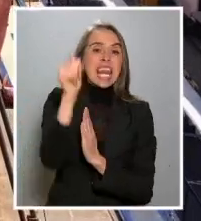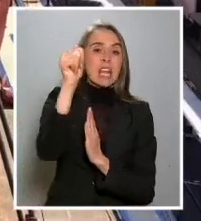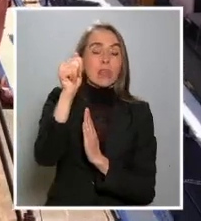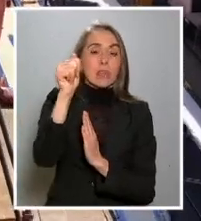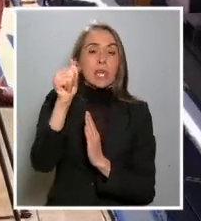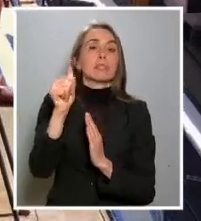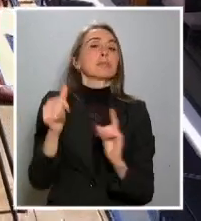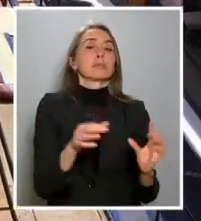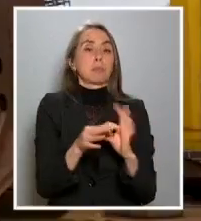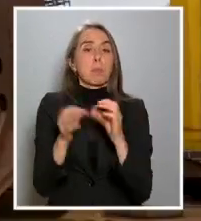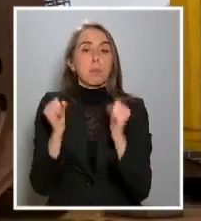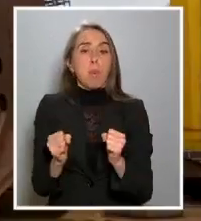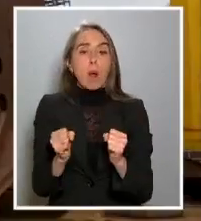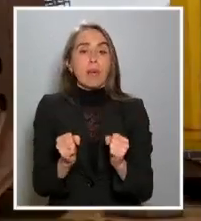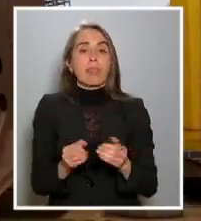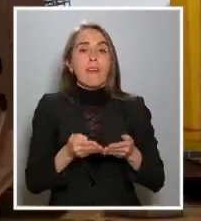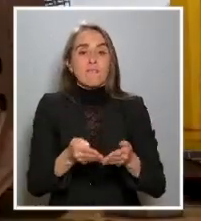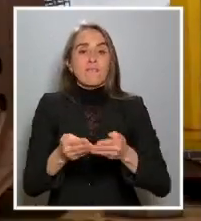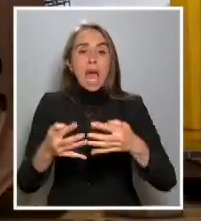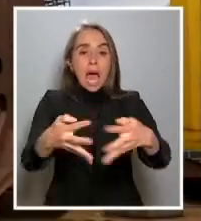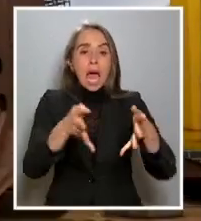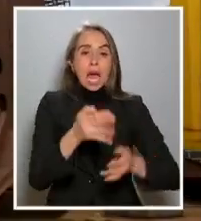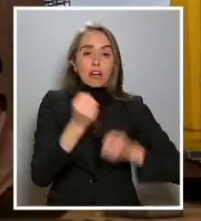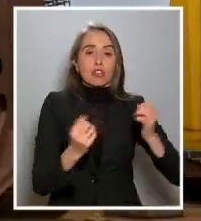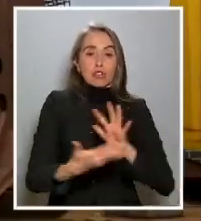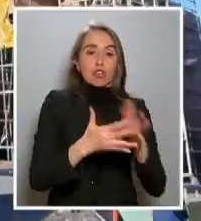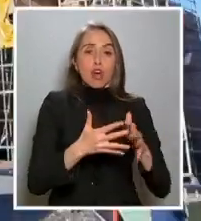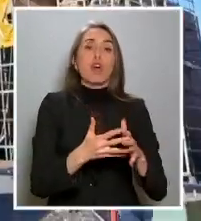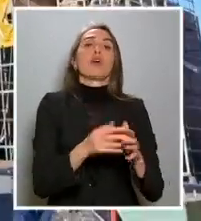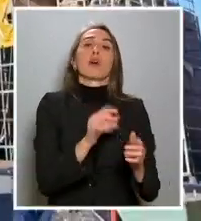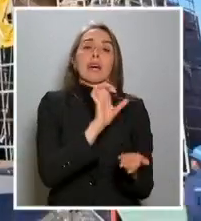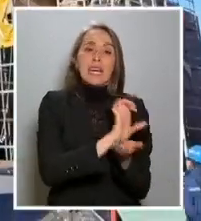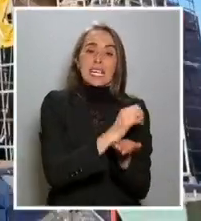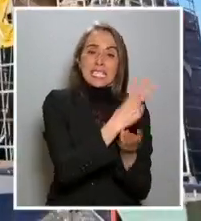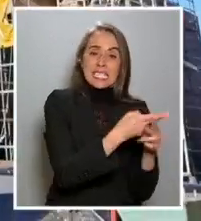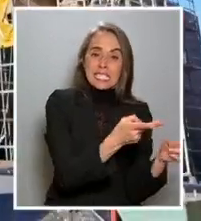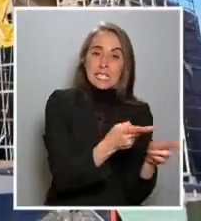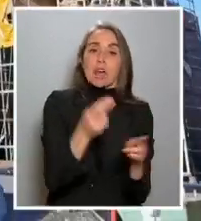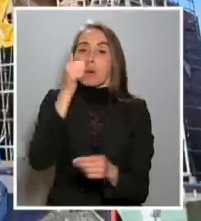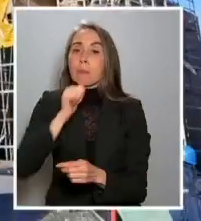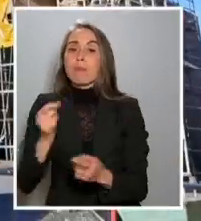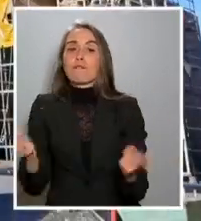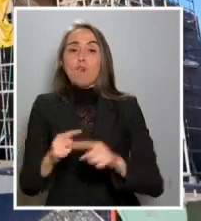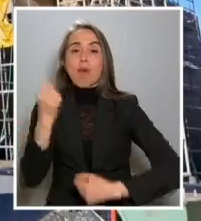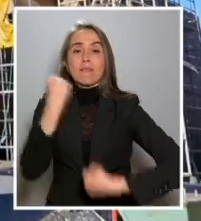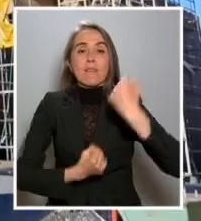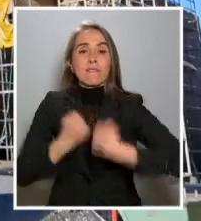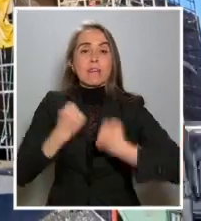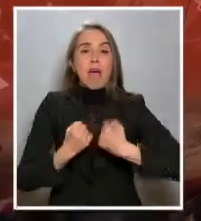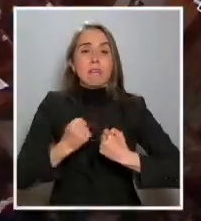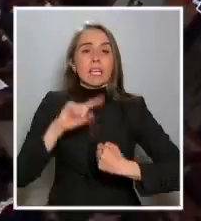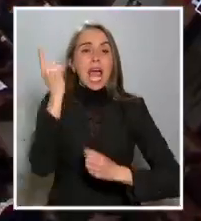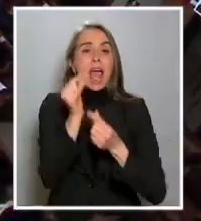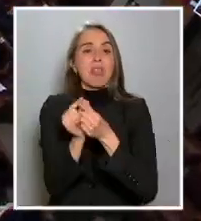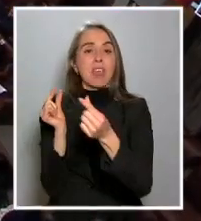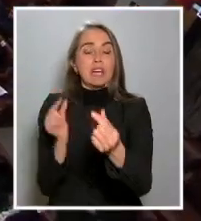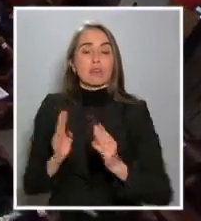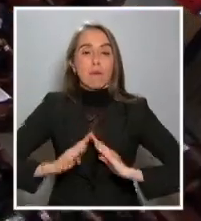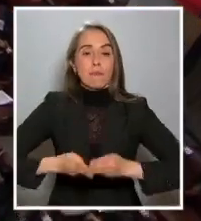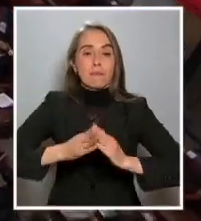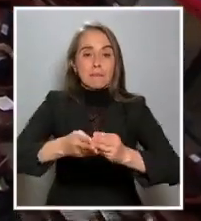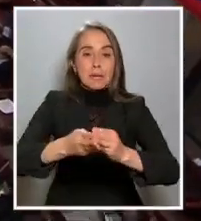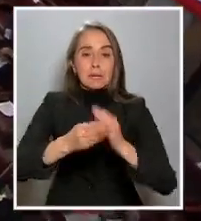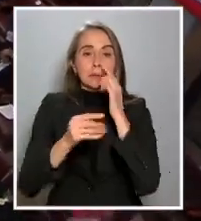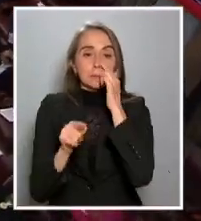una articulación de la capacidad de nuestros artilleros públicos privados, revitalizando la industria nacional. En esta misma